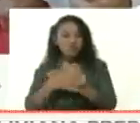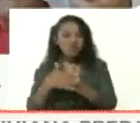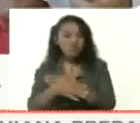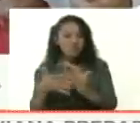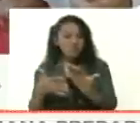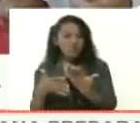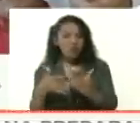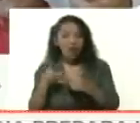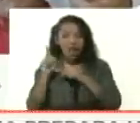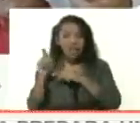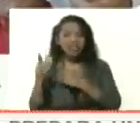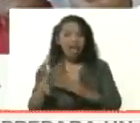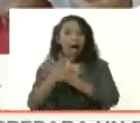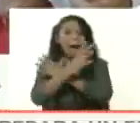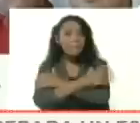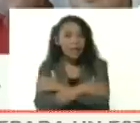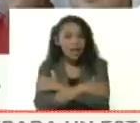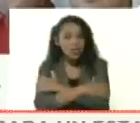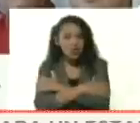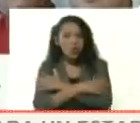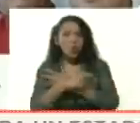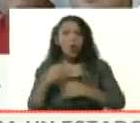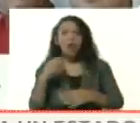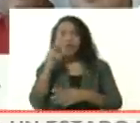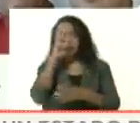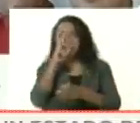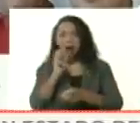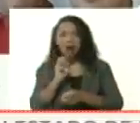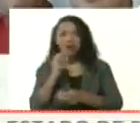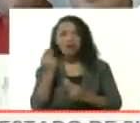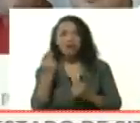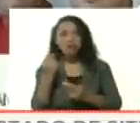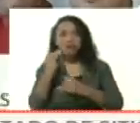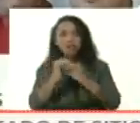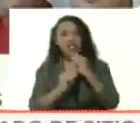Ese abrazo criminal del Fondo Monetario Internacional